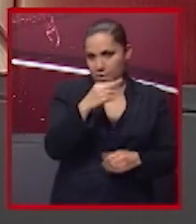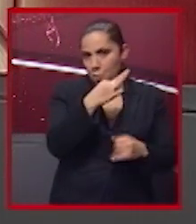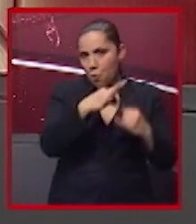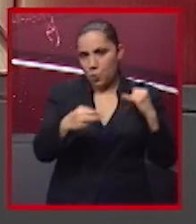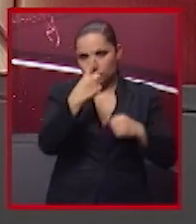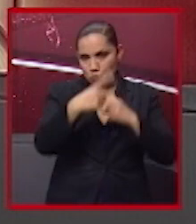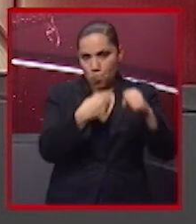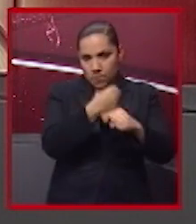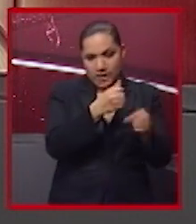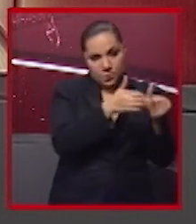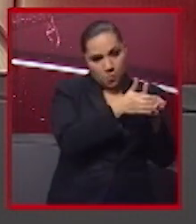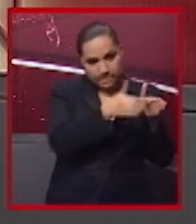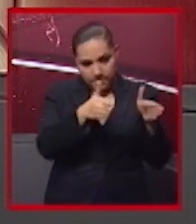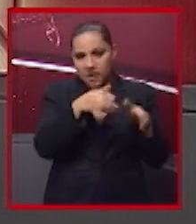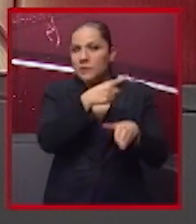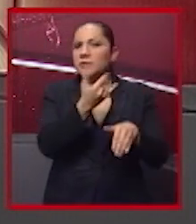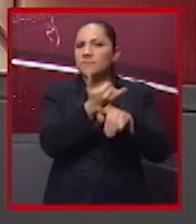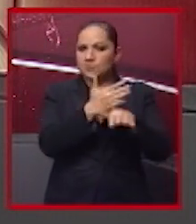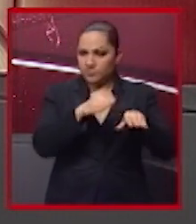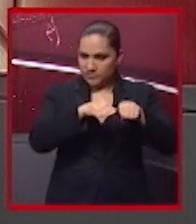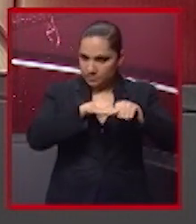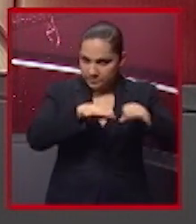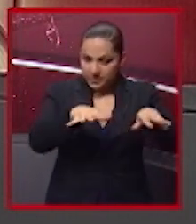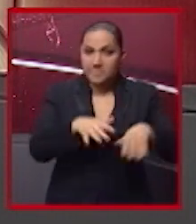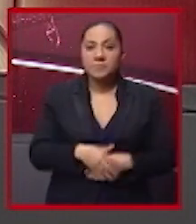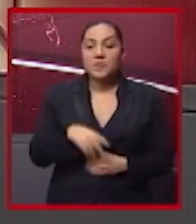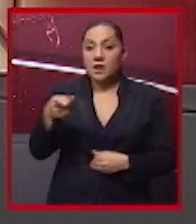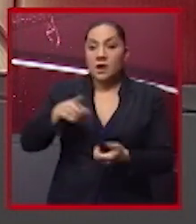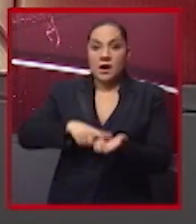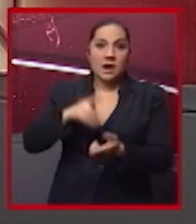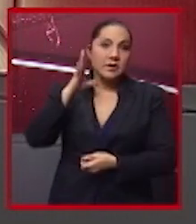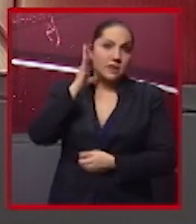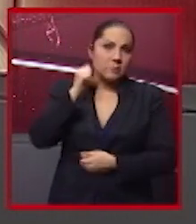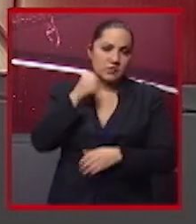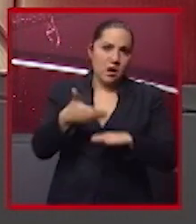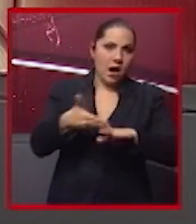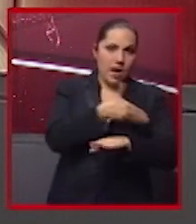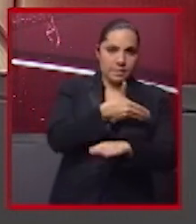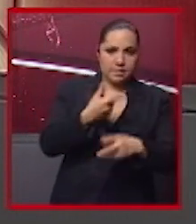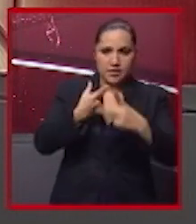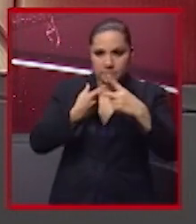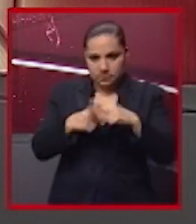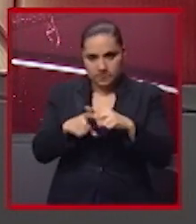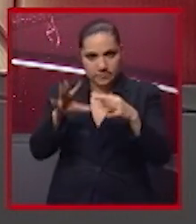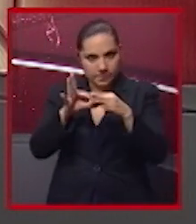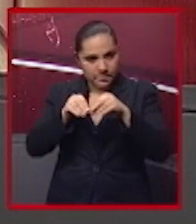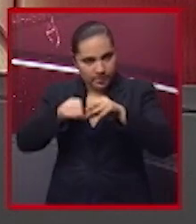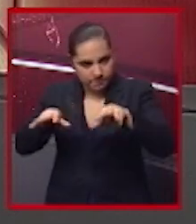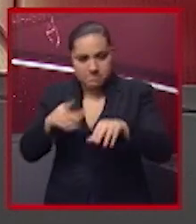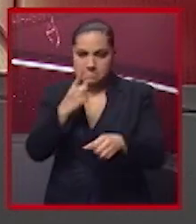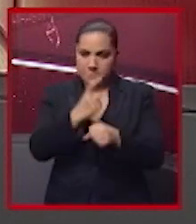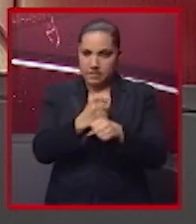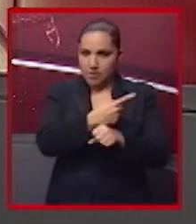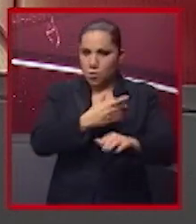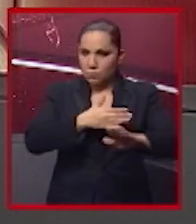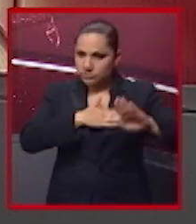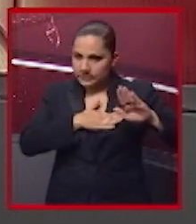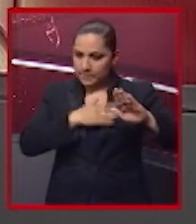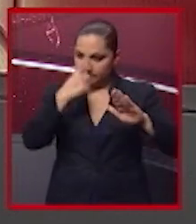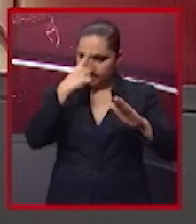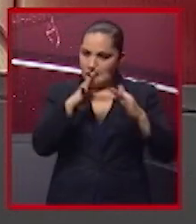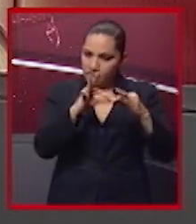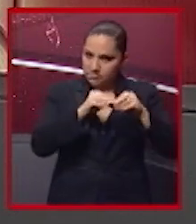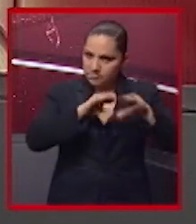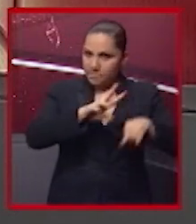este encuentro con los senadores, como lo establece la Constitución, el titular de la Secretaría de Gobernación rindió protesta ante el Pleno del Senado de la